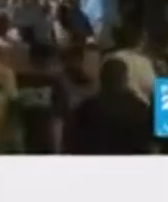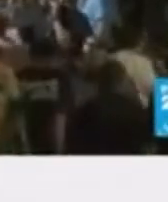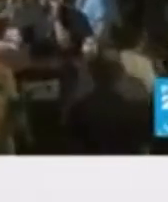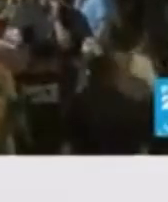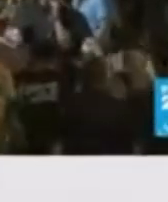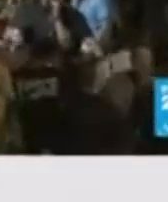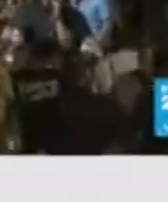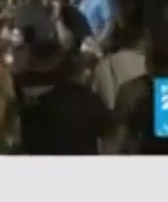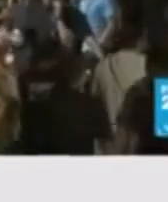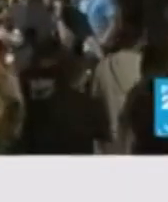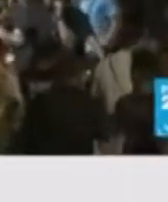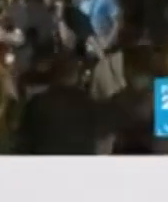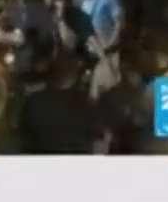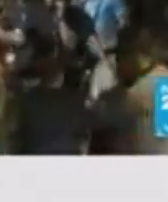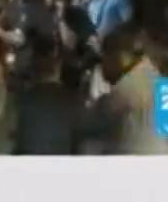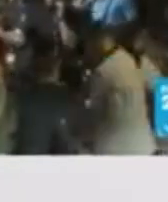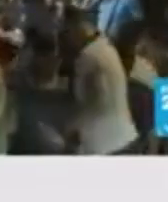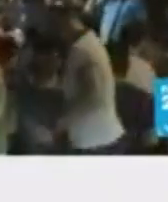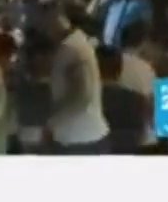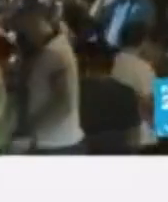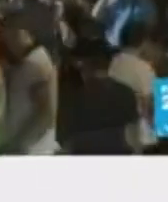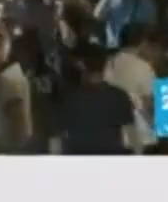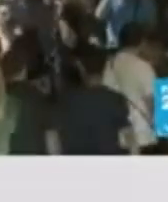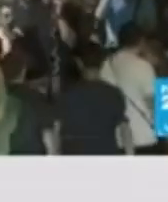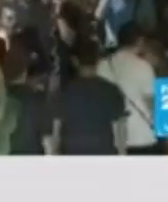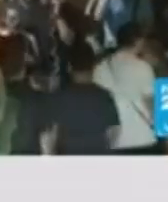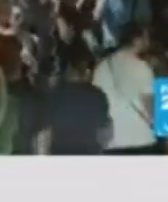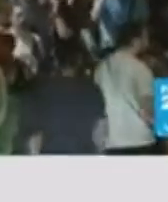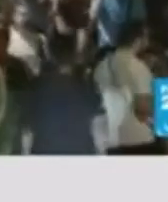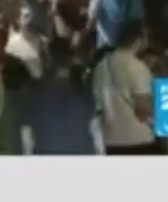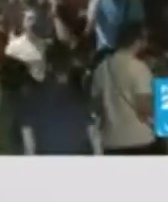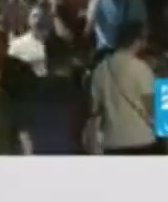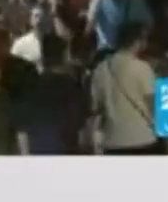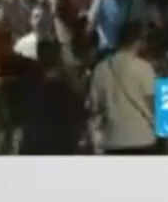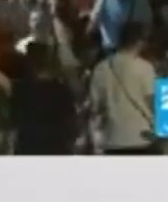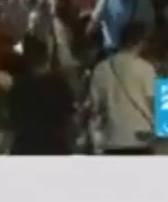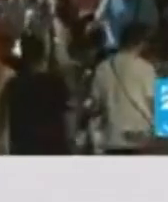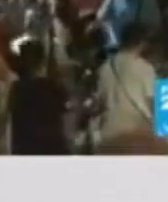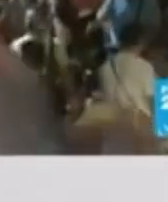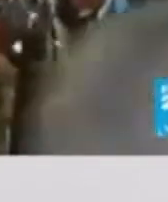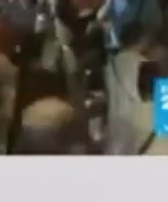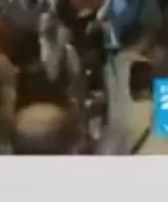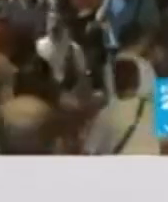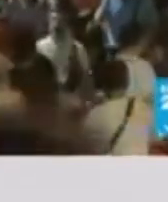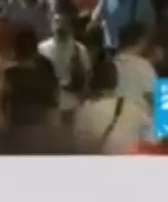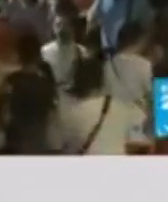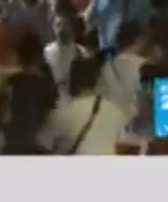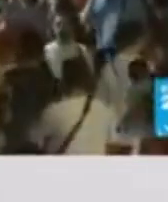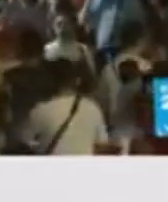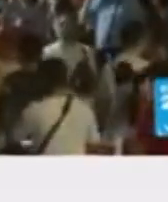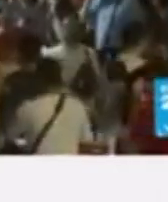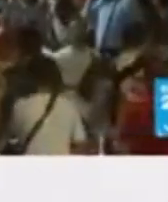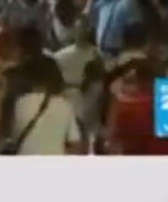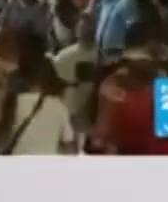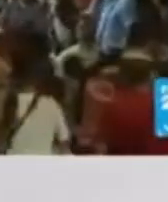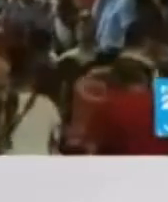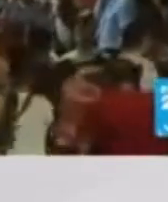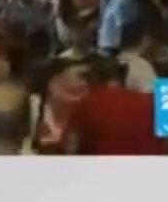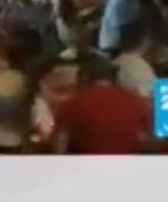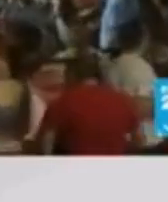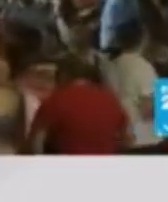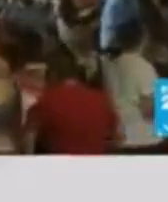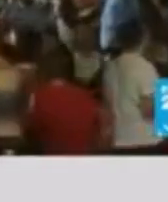Y también ha habido algunos heridos en Damasco. Ha habido como una decena de combatientes de Hezbollah que también utilizaban